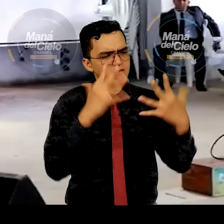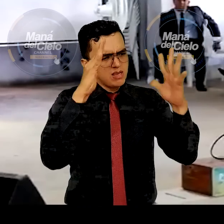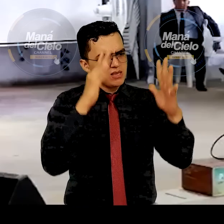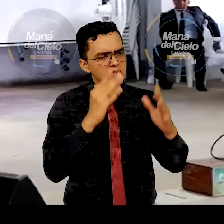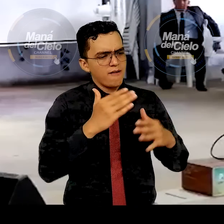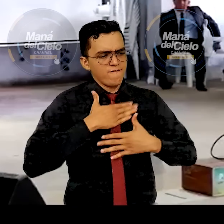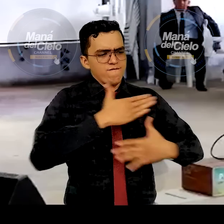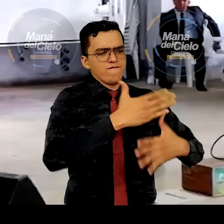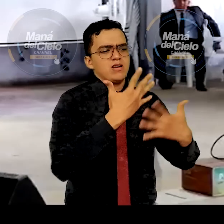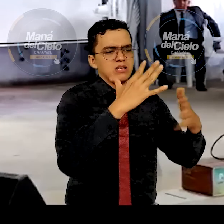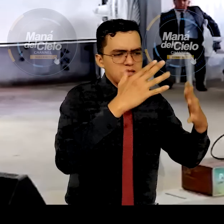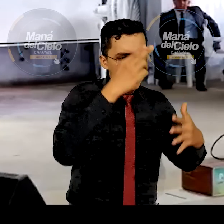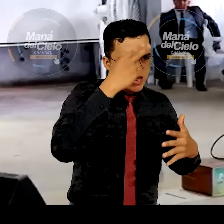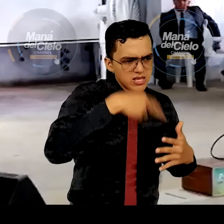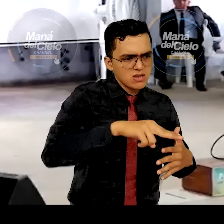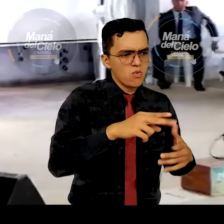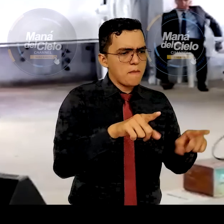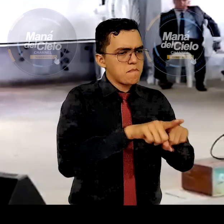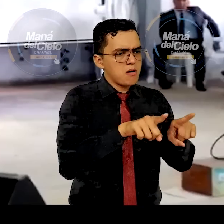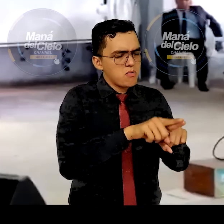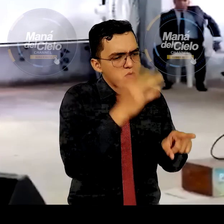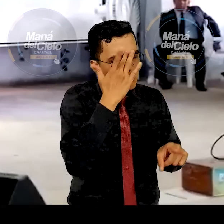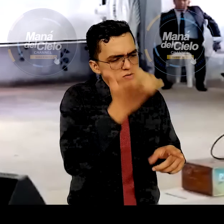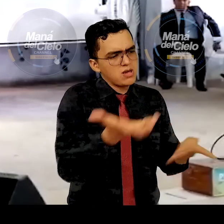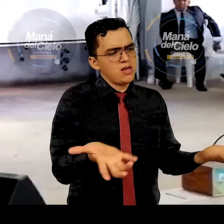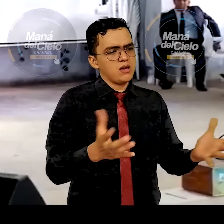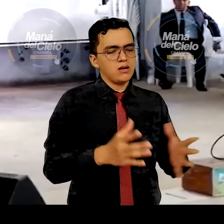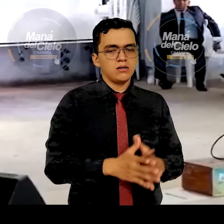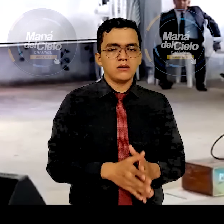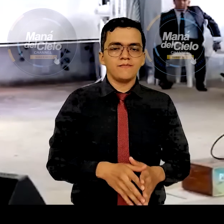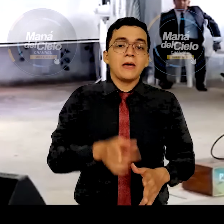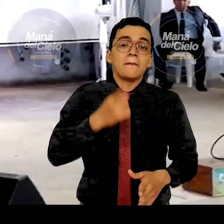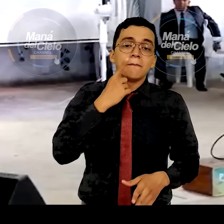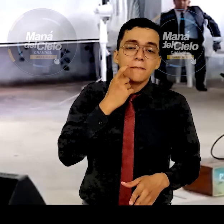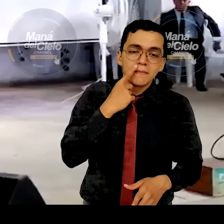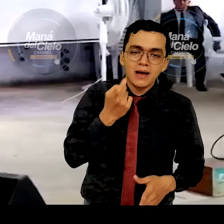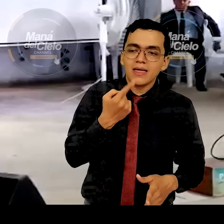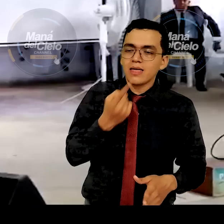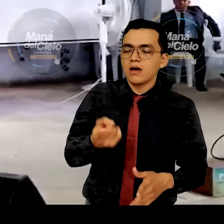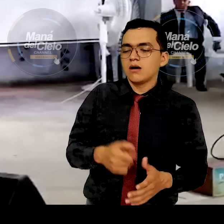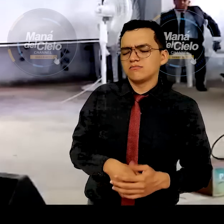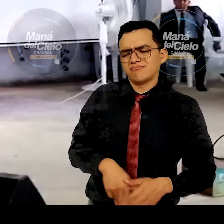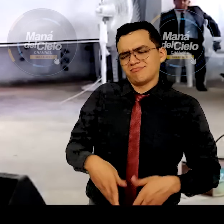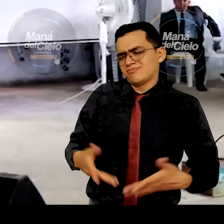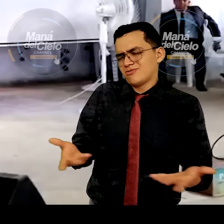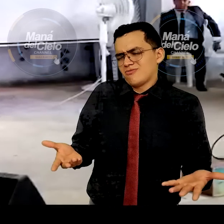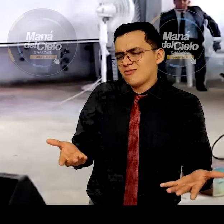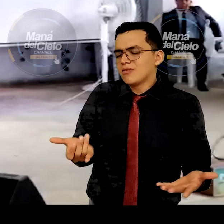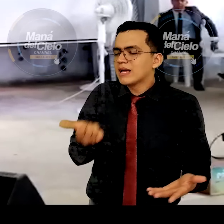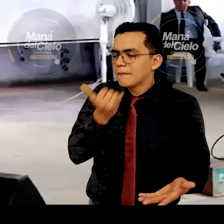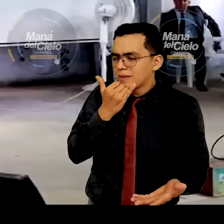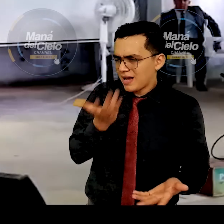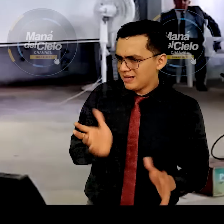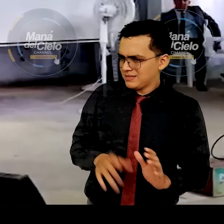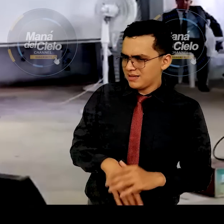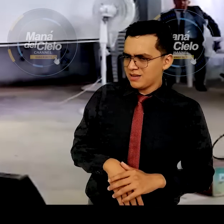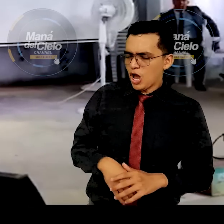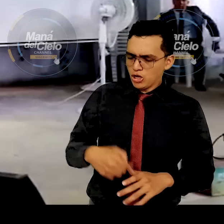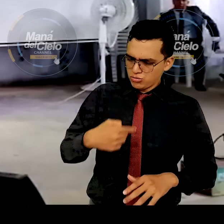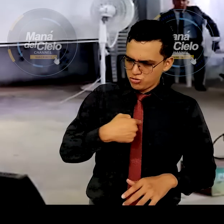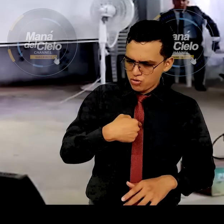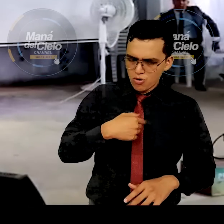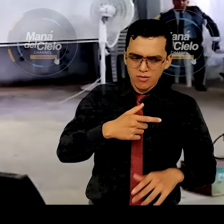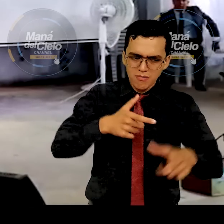Entonces el papá lo miró con ojos bien grandes. Dijo, ¿cuál fiestecita? Yo cometí el atrevimiento de coger un toro